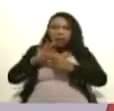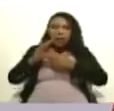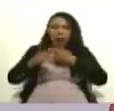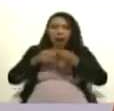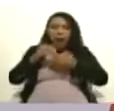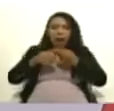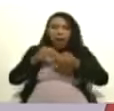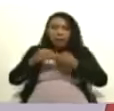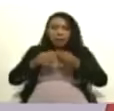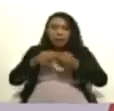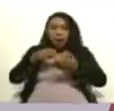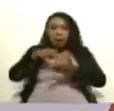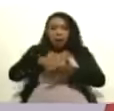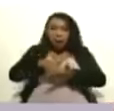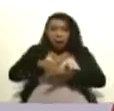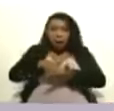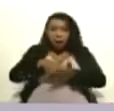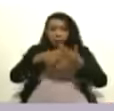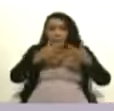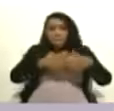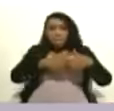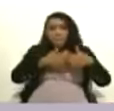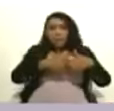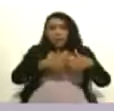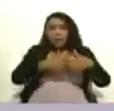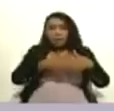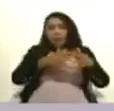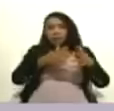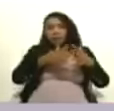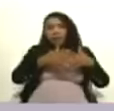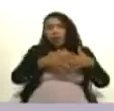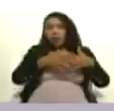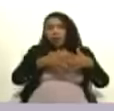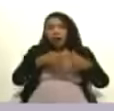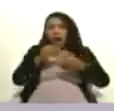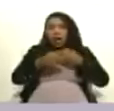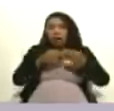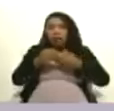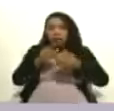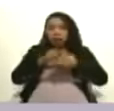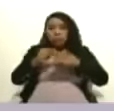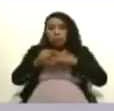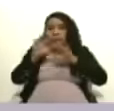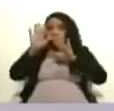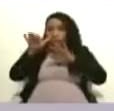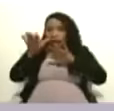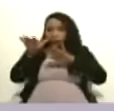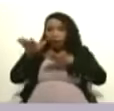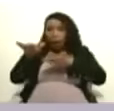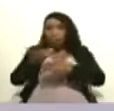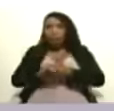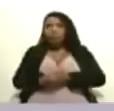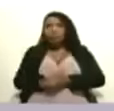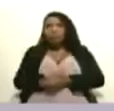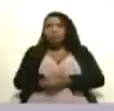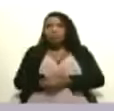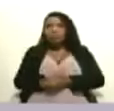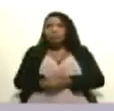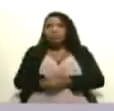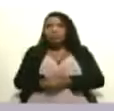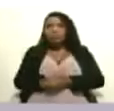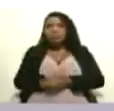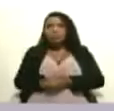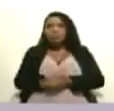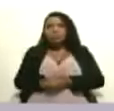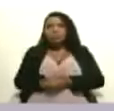El arrodillado a exon móvil que lamentablemente funge de presidente de la república Cooperativa de Guyana